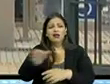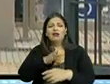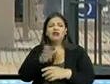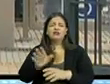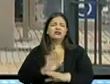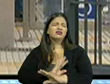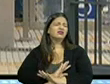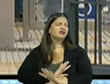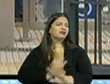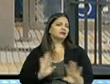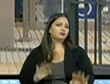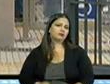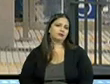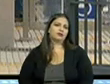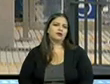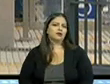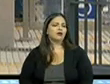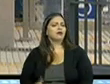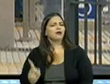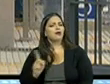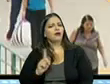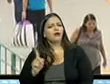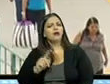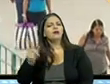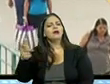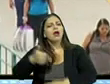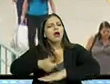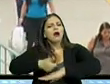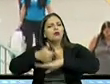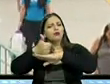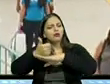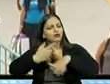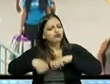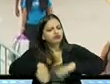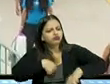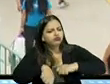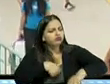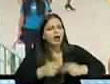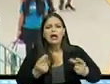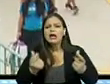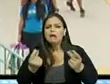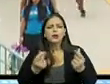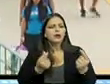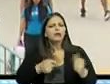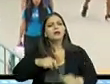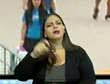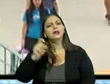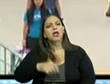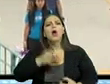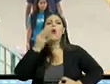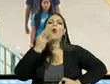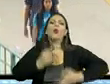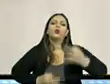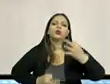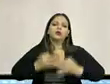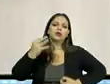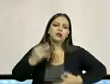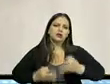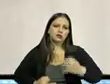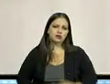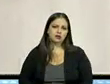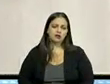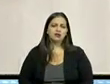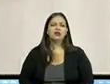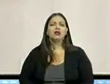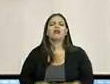actúa con la celeridad y la rapidez que el caso lo amerita, entonces no hay justicia. Es como que no existe y eso no podemos permitirlo